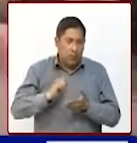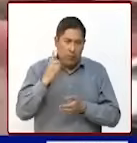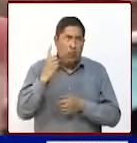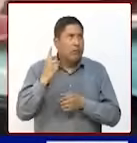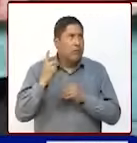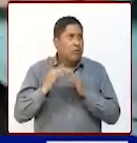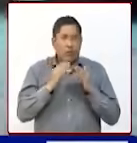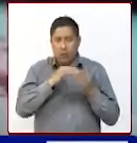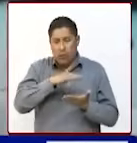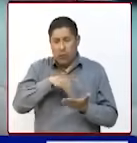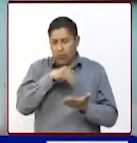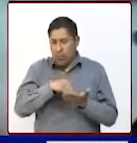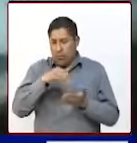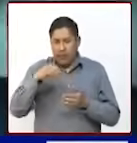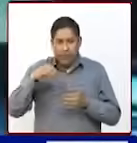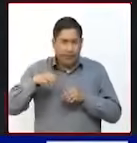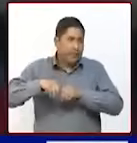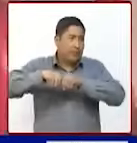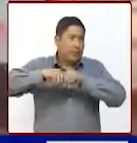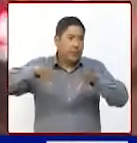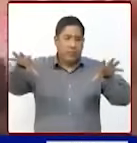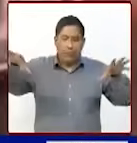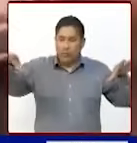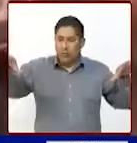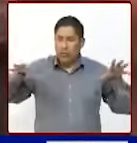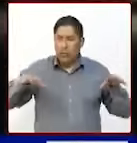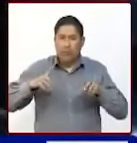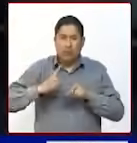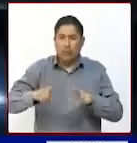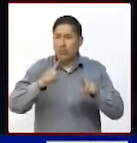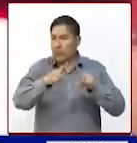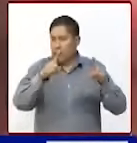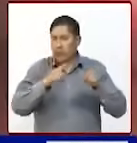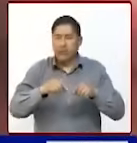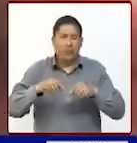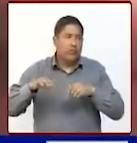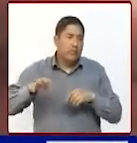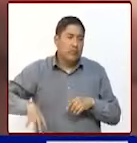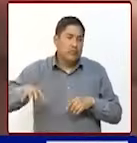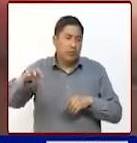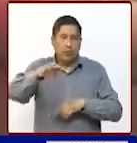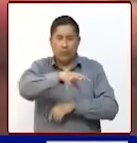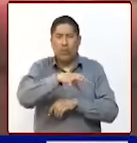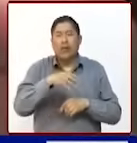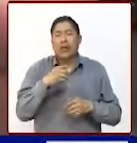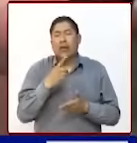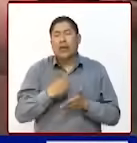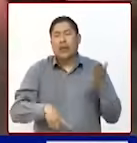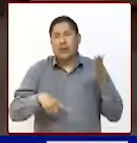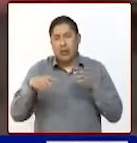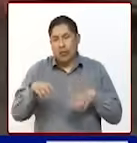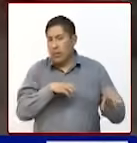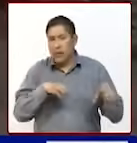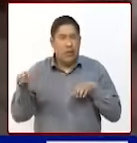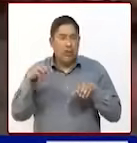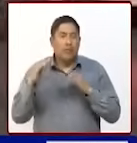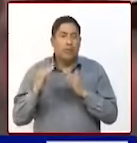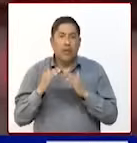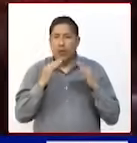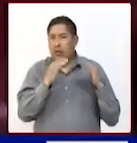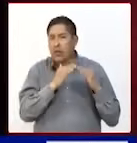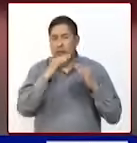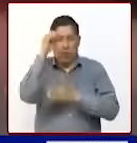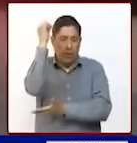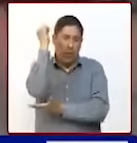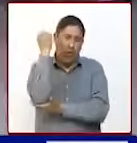la ciudad capital y los demás repartidos en las diferentes regiones. Esto es lo que se vive en la ciudad de Sucre previo